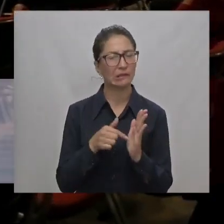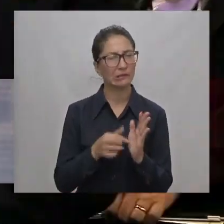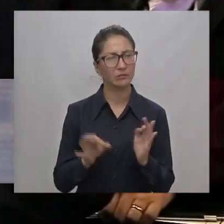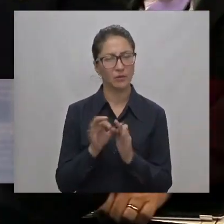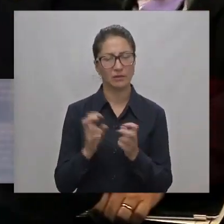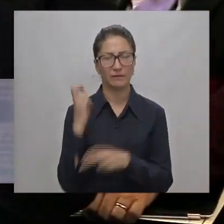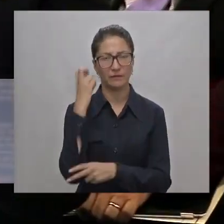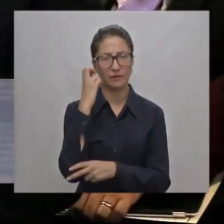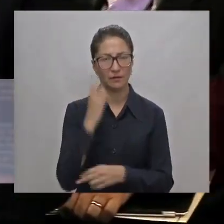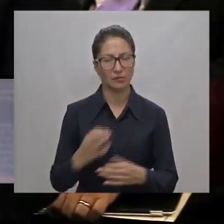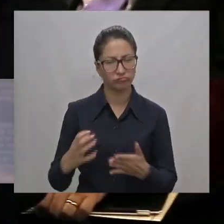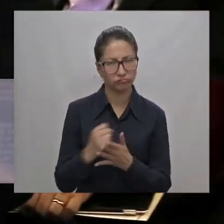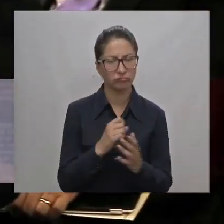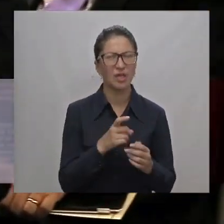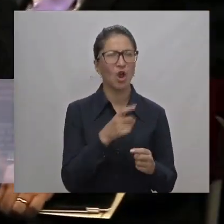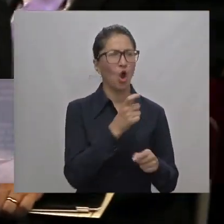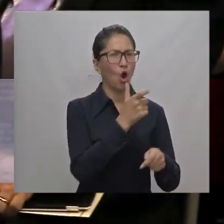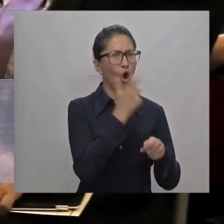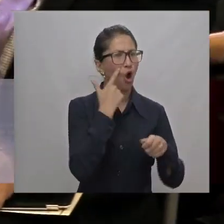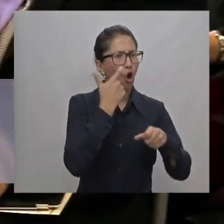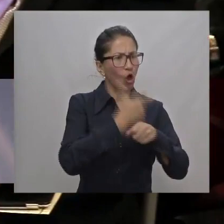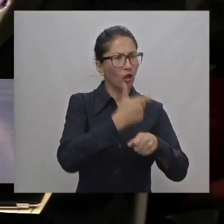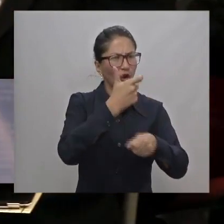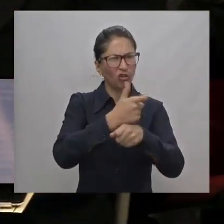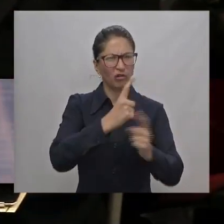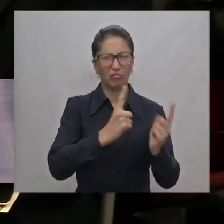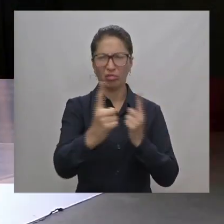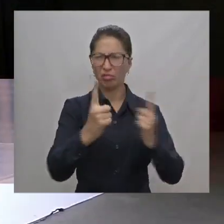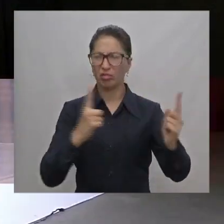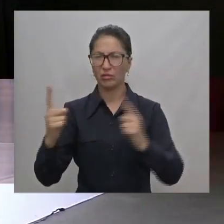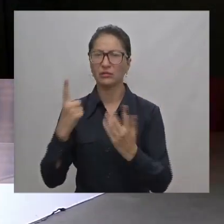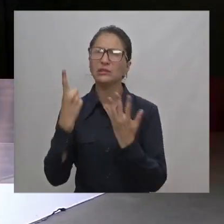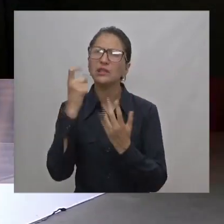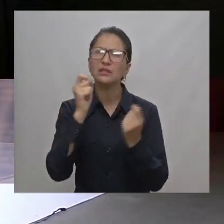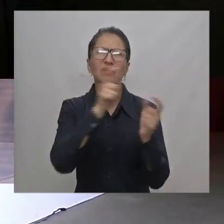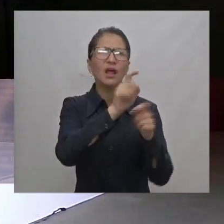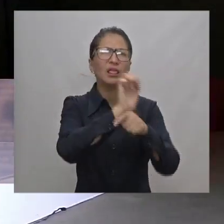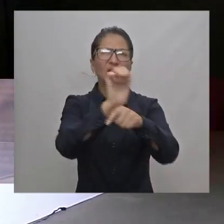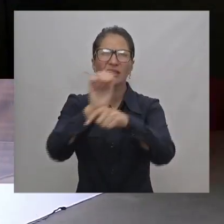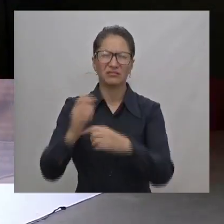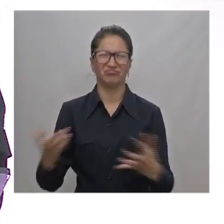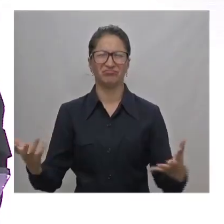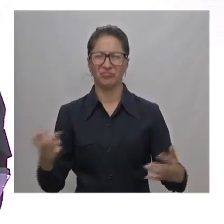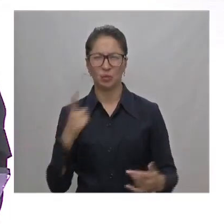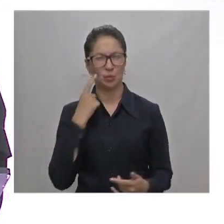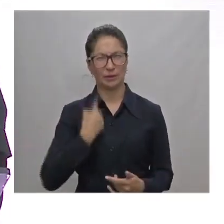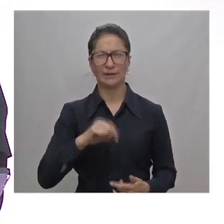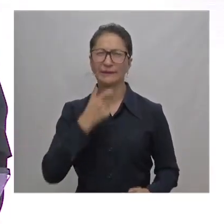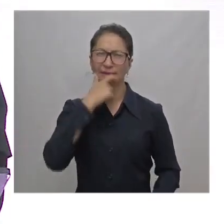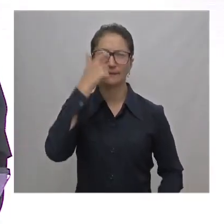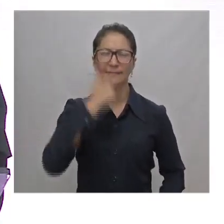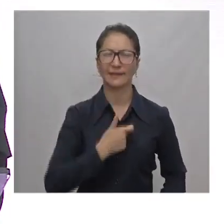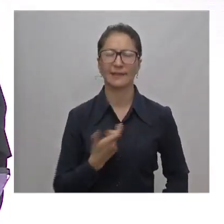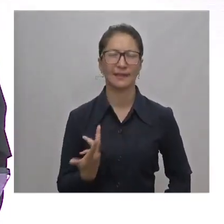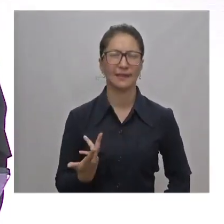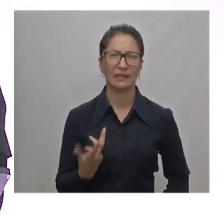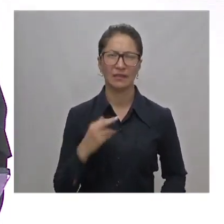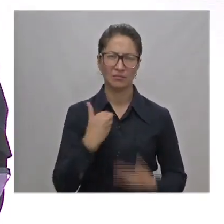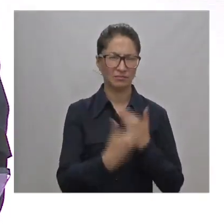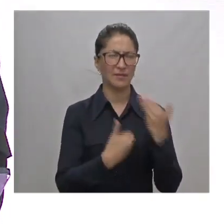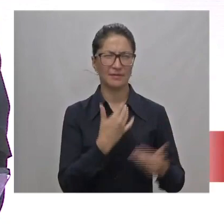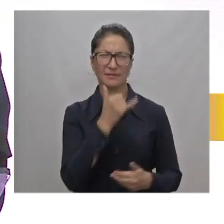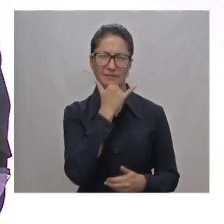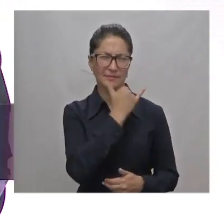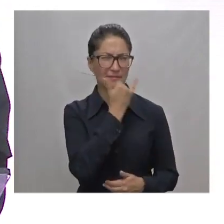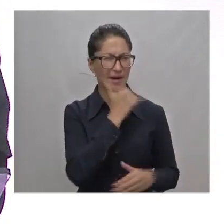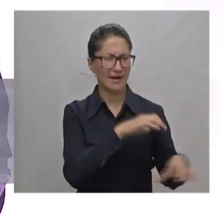control fiscal y reducir el número de contralorías que tiene el país, que hoy suman más de 60. Eso no es serio ni es procedente